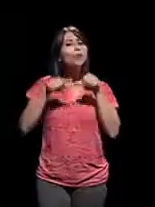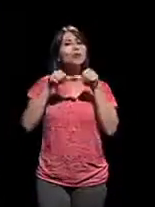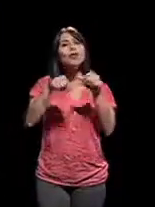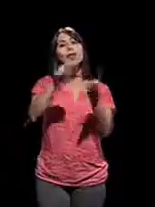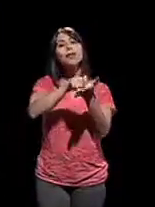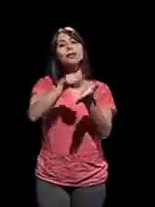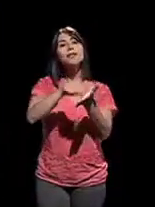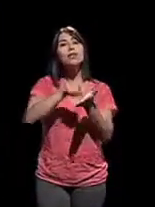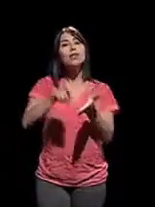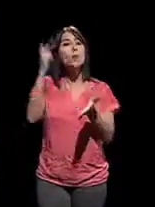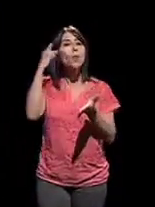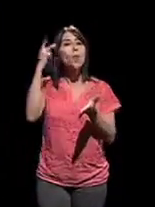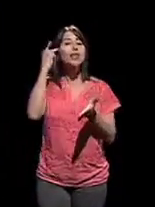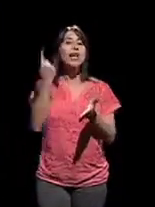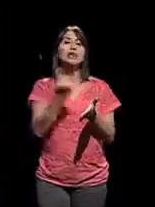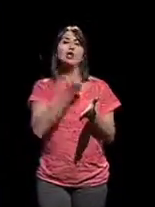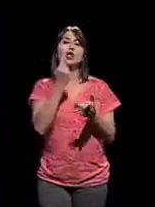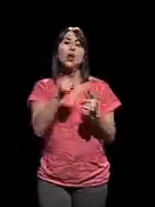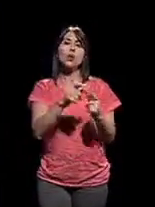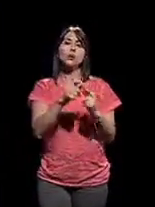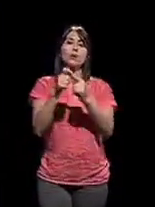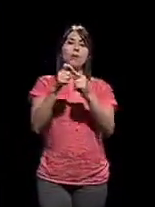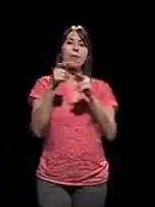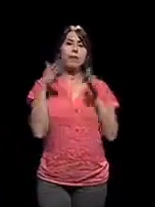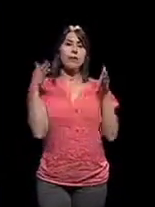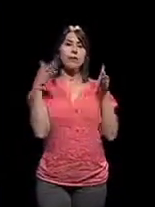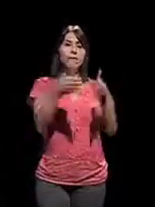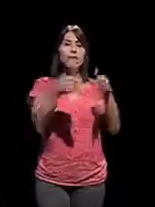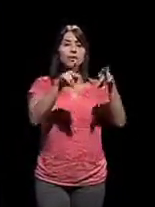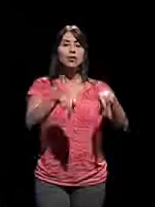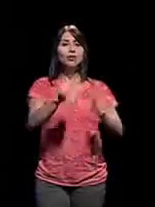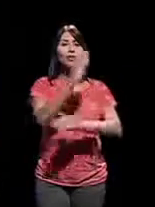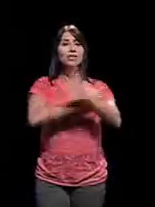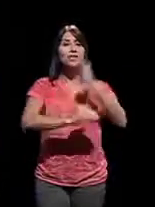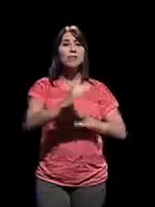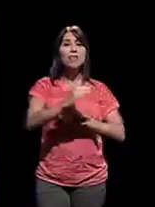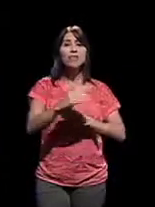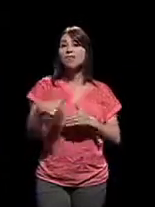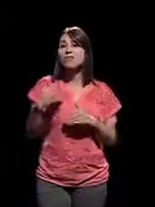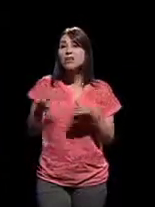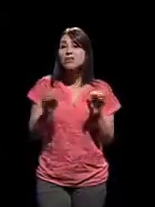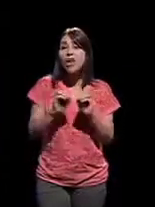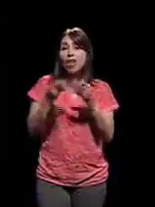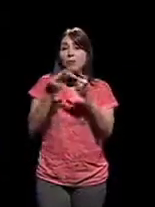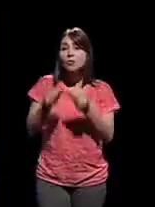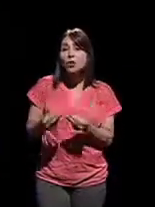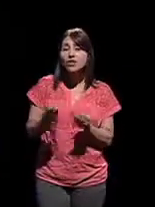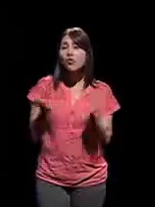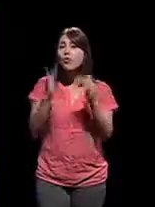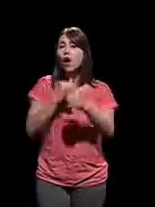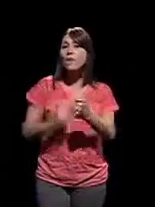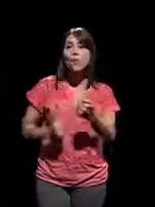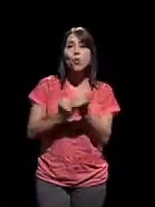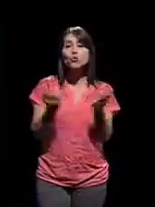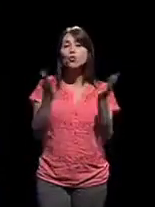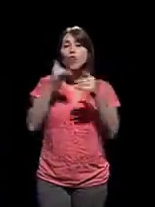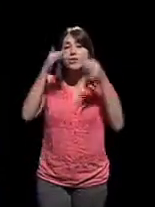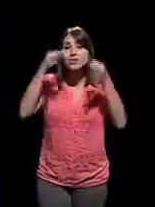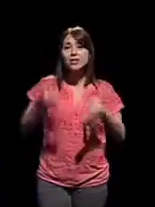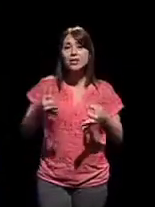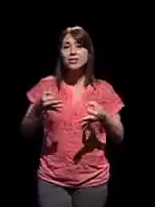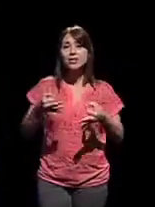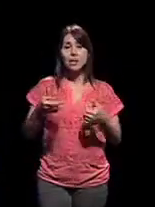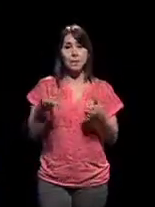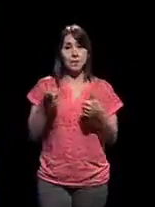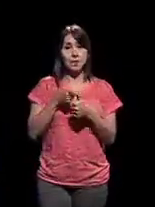seguir generando políticas segregadas solo para población con discapacidad que al final no tienen el presupuesto ni el apoyo en la toma de decisiones ni de nada